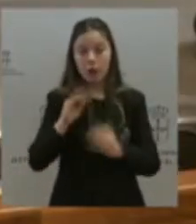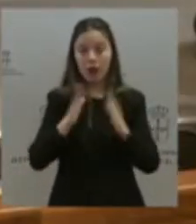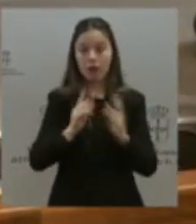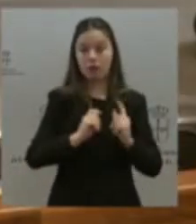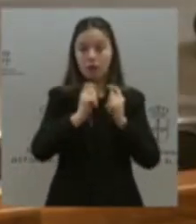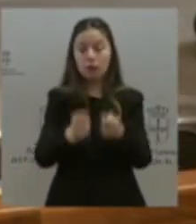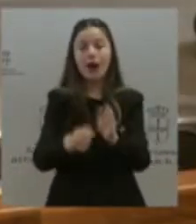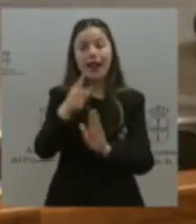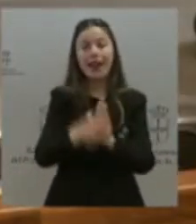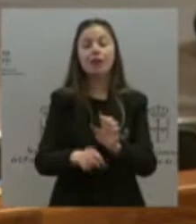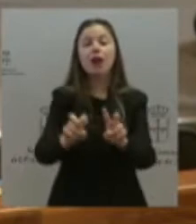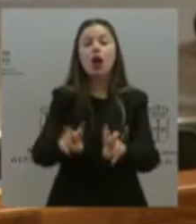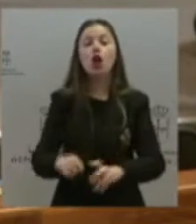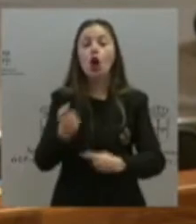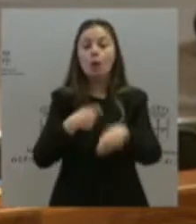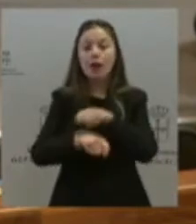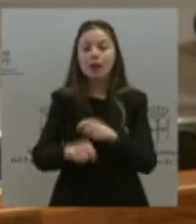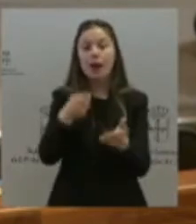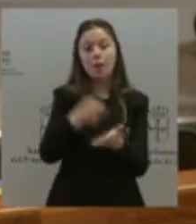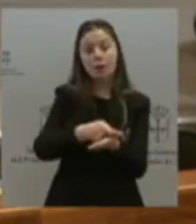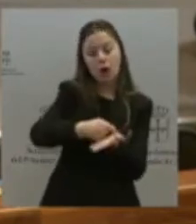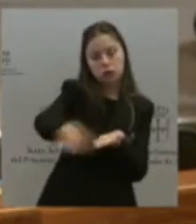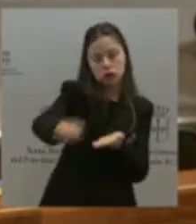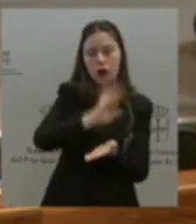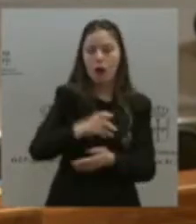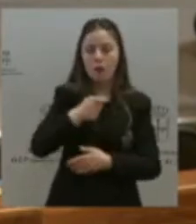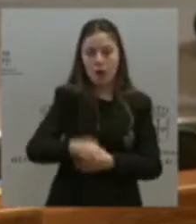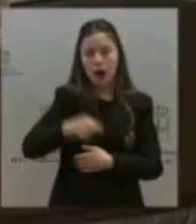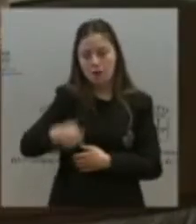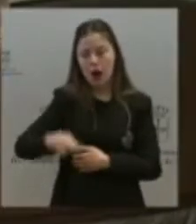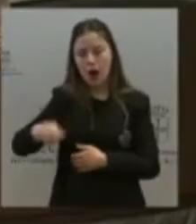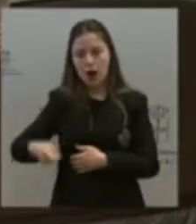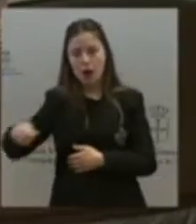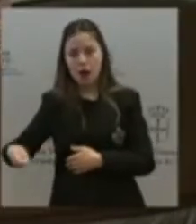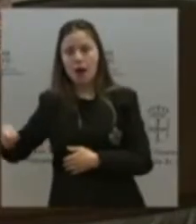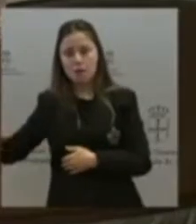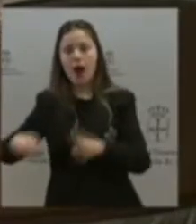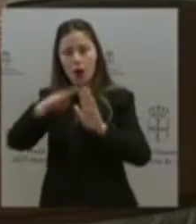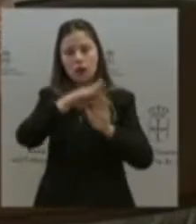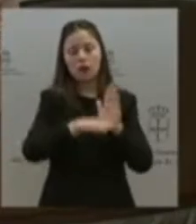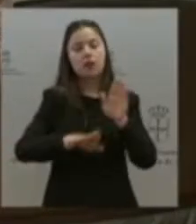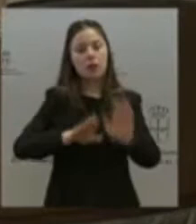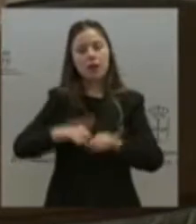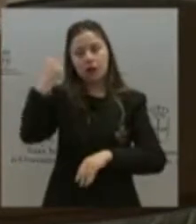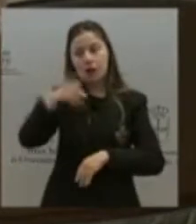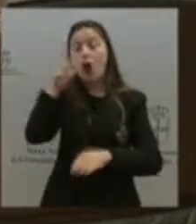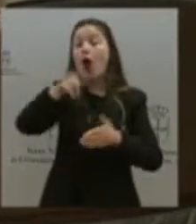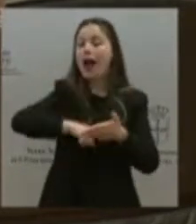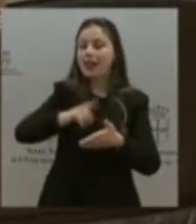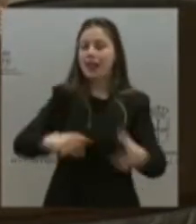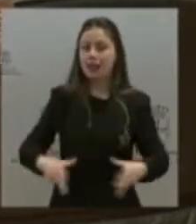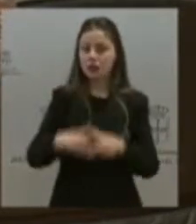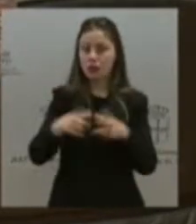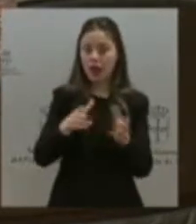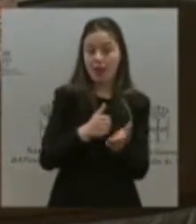pago al contado o aplazado, que también conocen esas condiciones, o de alquiler social. Una vía en la que volvemos a recordar que